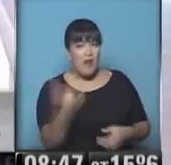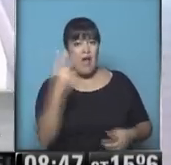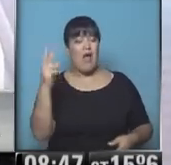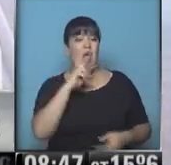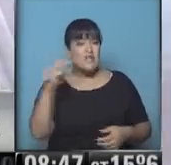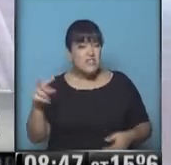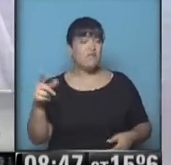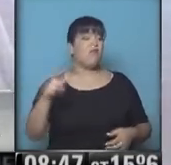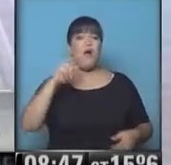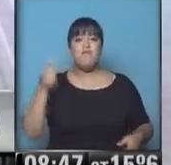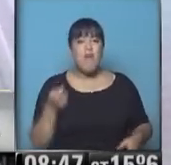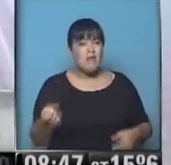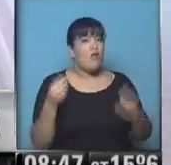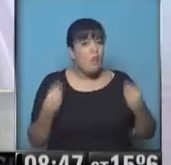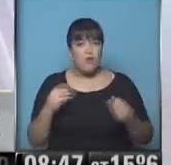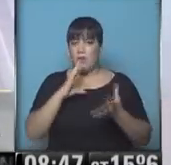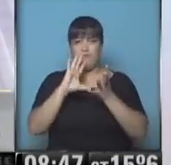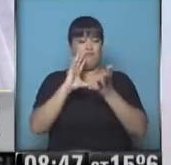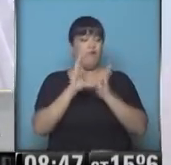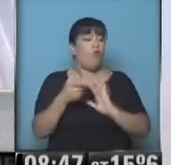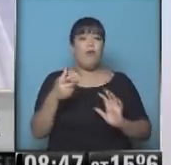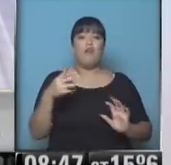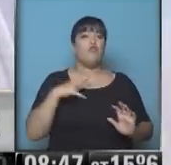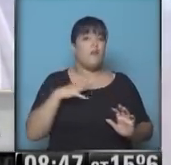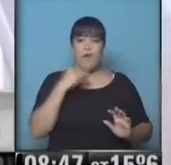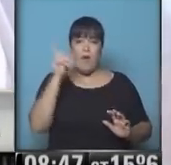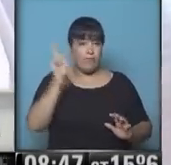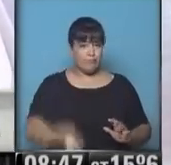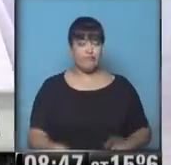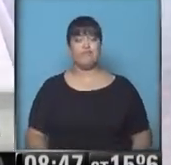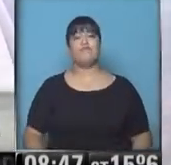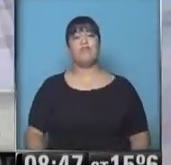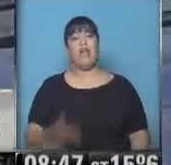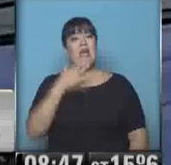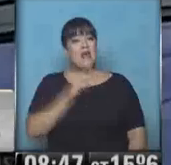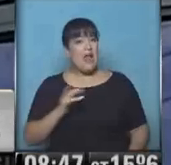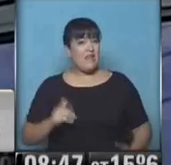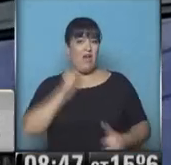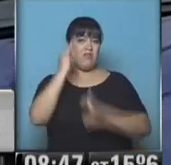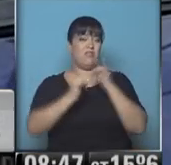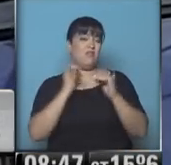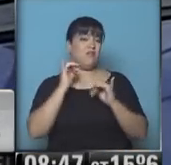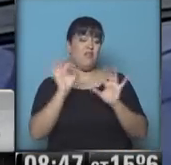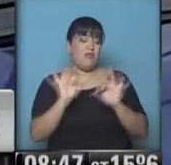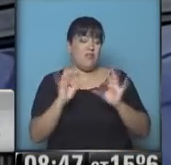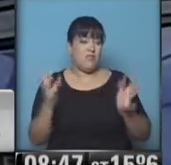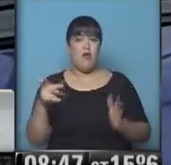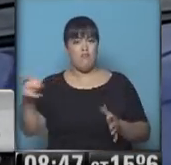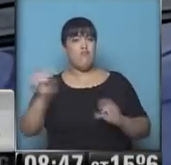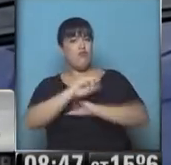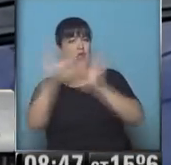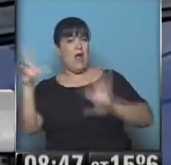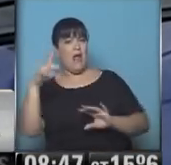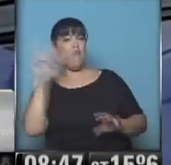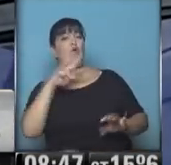qué circunstancias y de qué manera. Bien, Laura, no, en realidad no queda más para decir, fuiste muy clara en todo